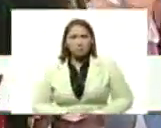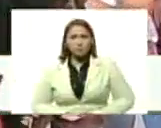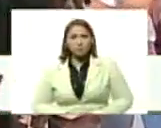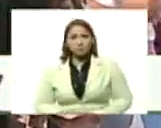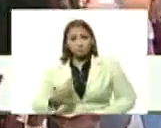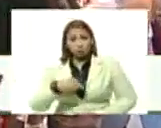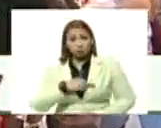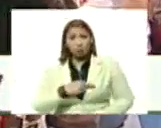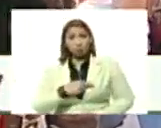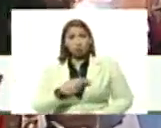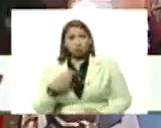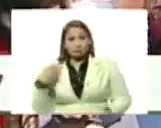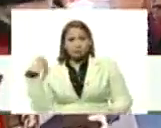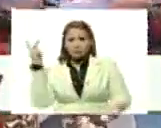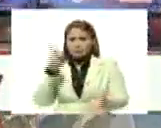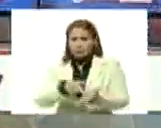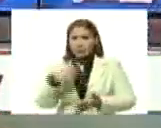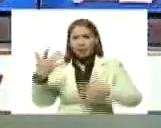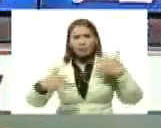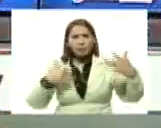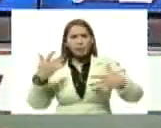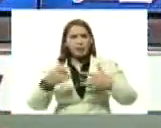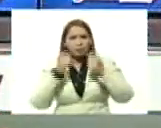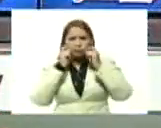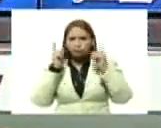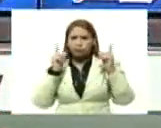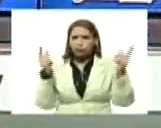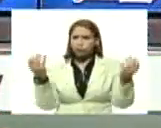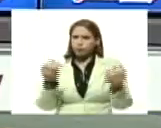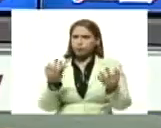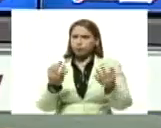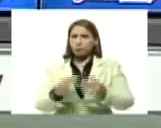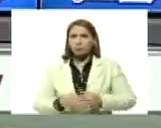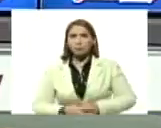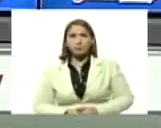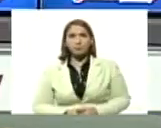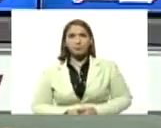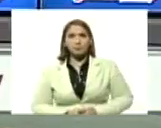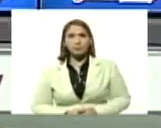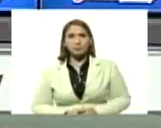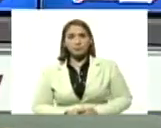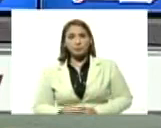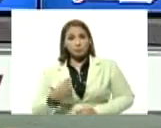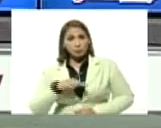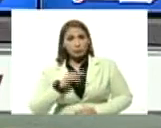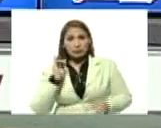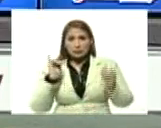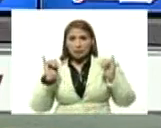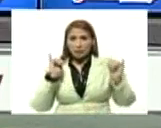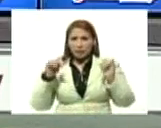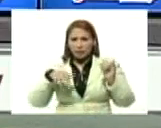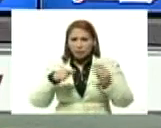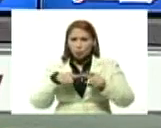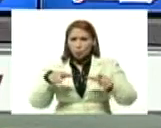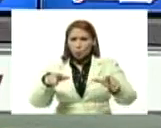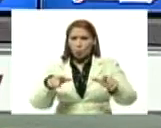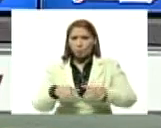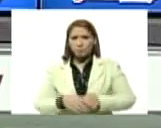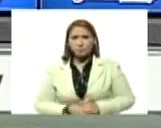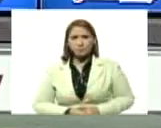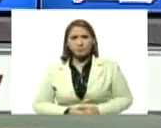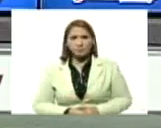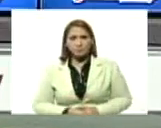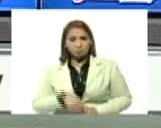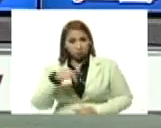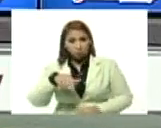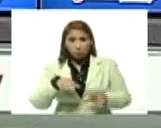Hemos venido a este acto maravilloso. Verdaderamente. Quisimos celebrar aquí en este lugar. Aquí en